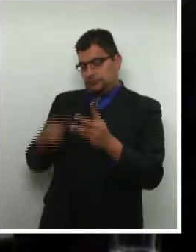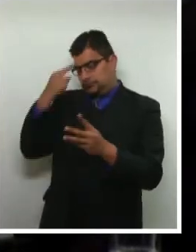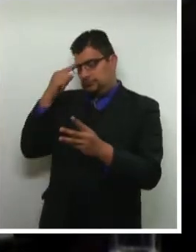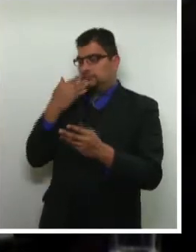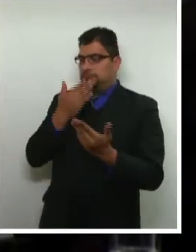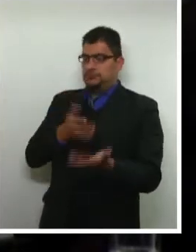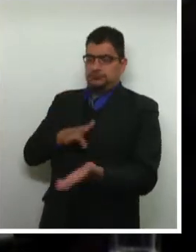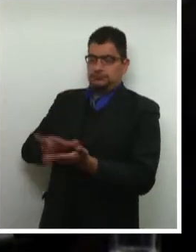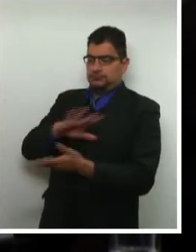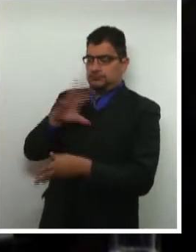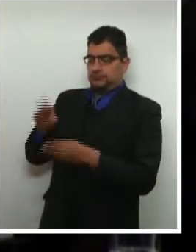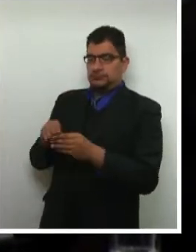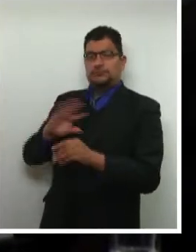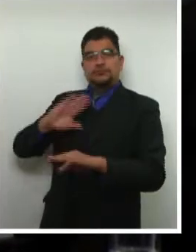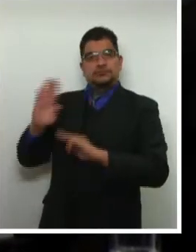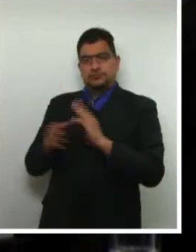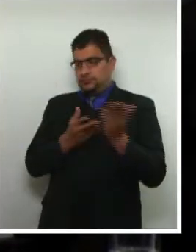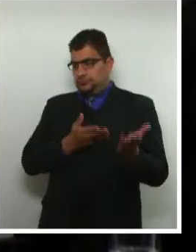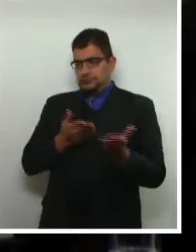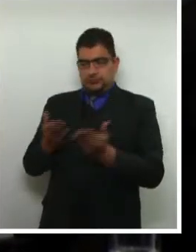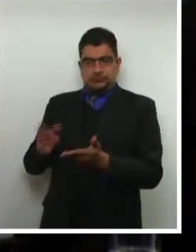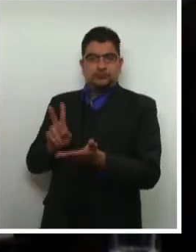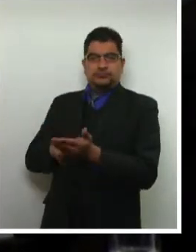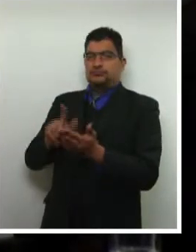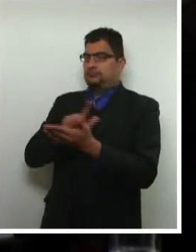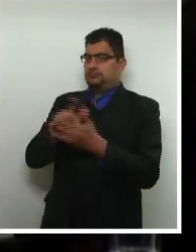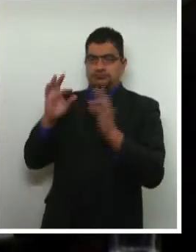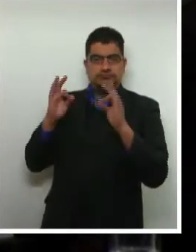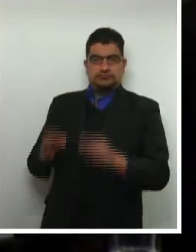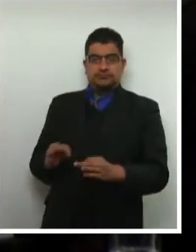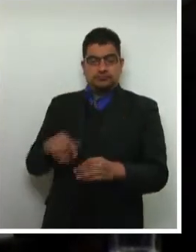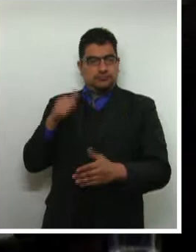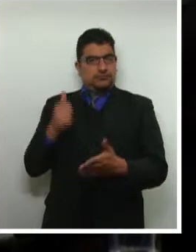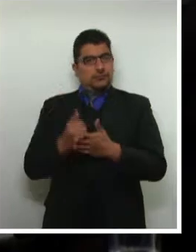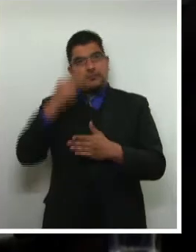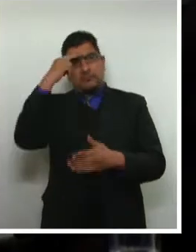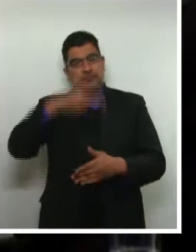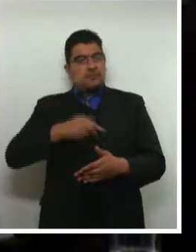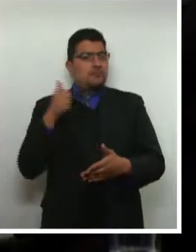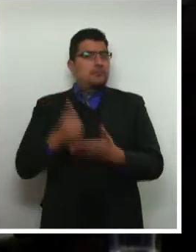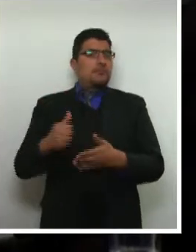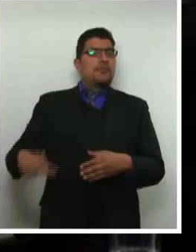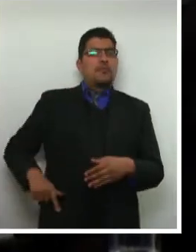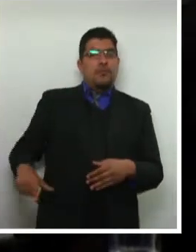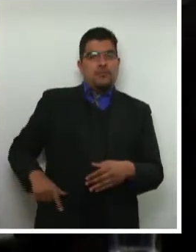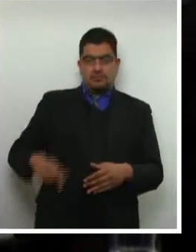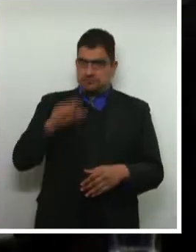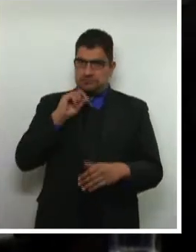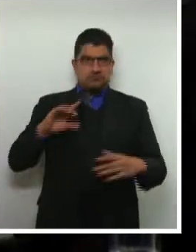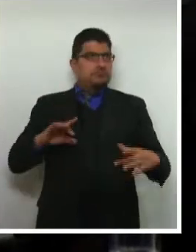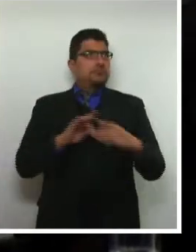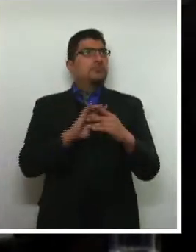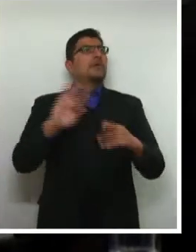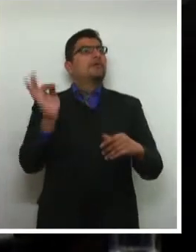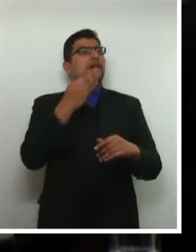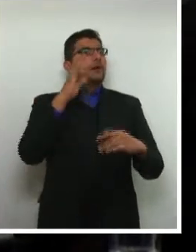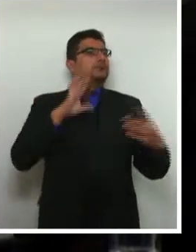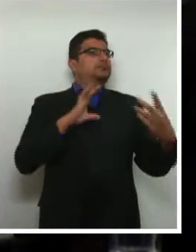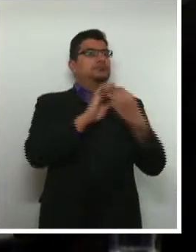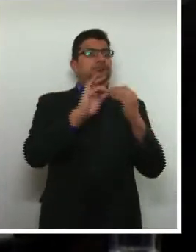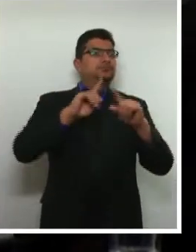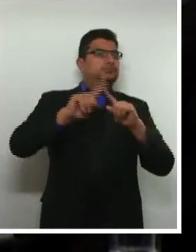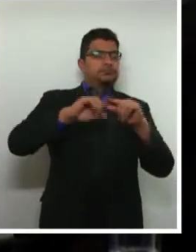que integran dicha universalidad jurídica. El Gobierno de la Ciudad de México se coordinará con las autoridades federales para